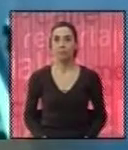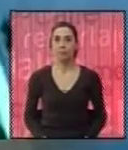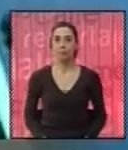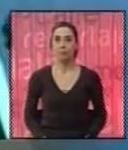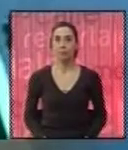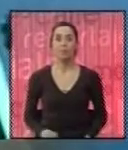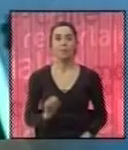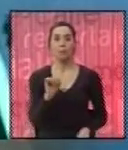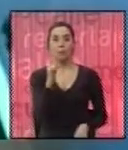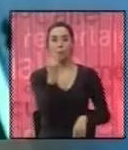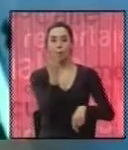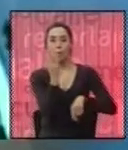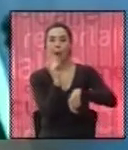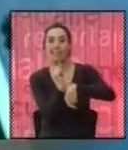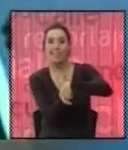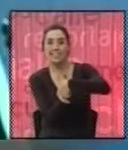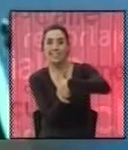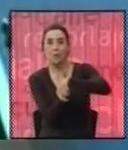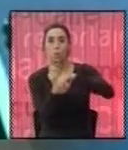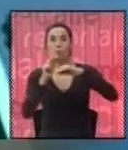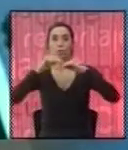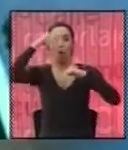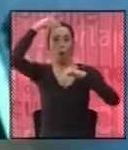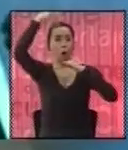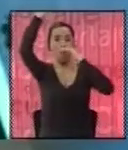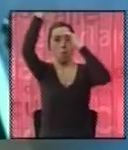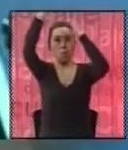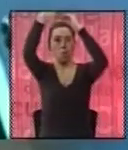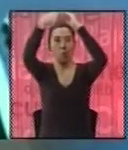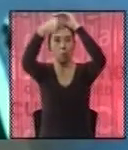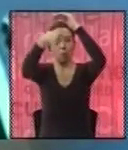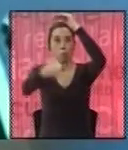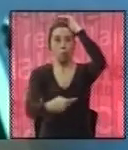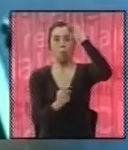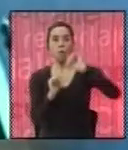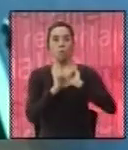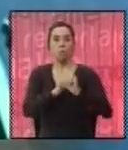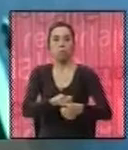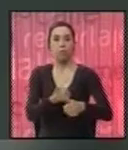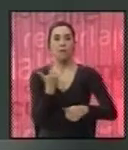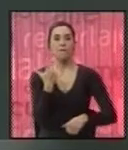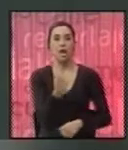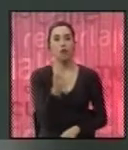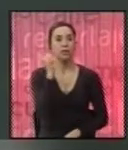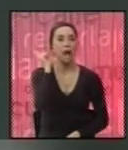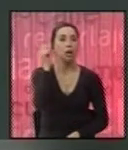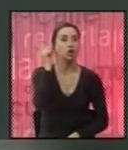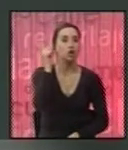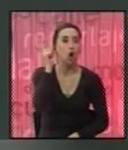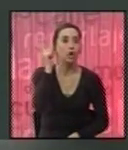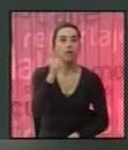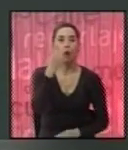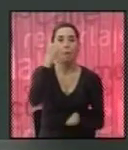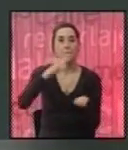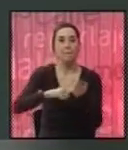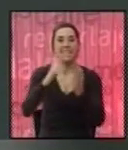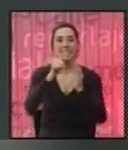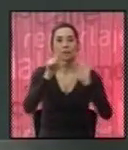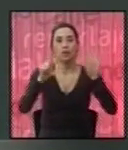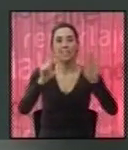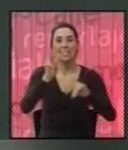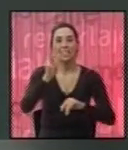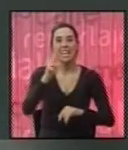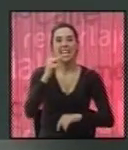En los primeros 40 segundos de caída libre rompió la velocidad del sonido al desplazarse aceleradamente a